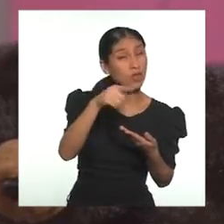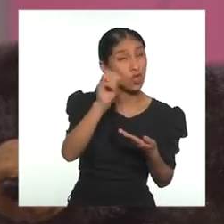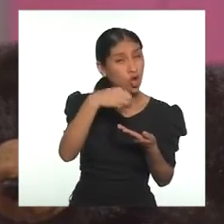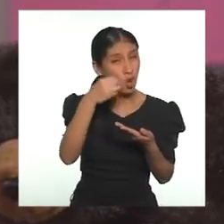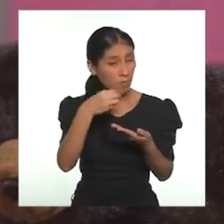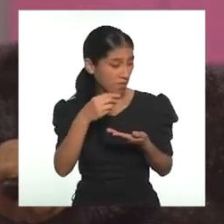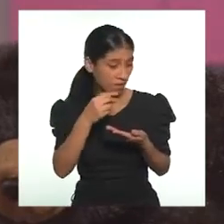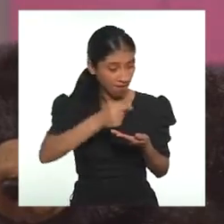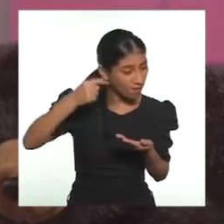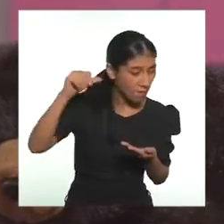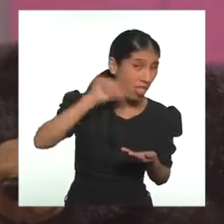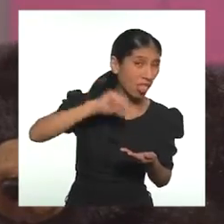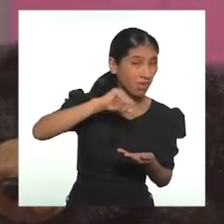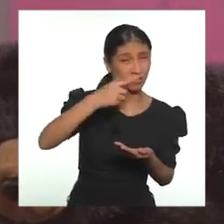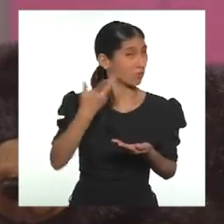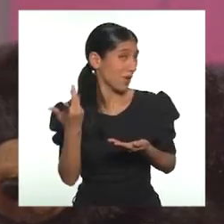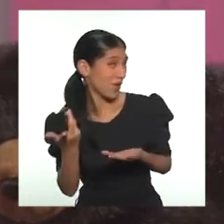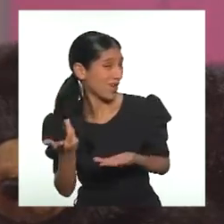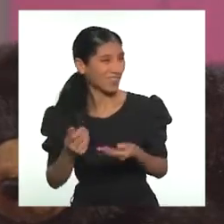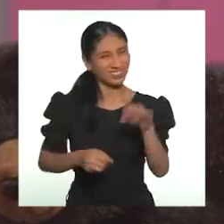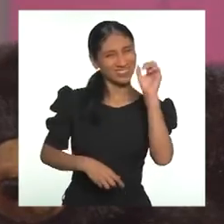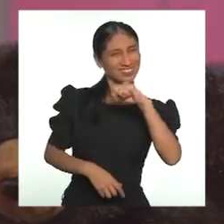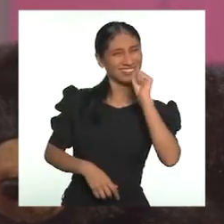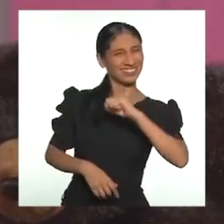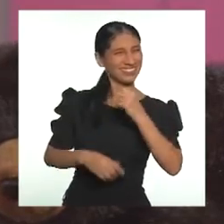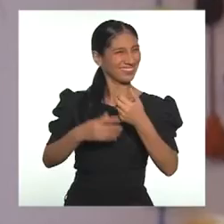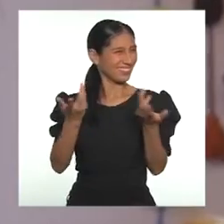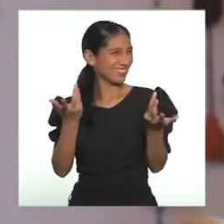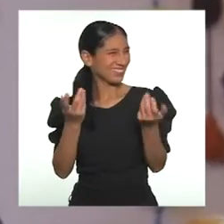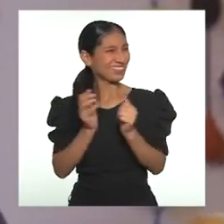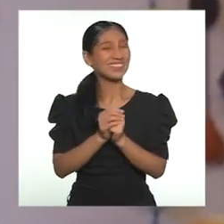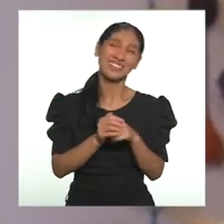Y no se malogren tan rápido. Así es.